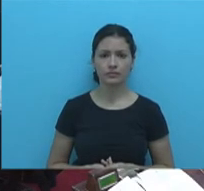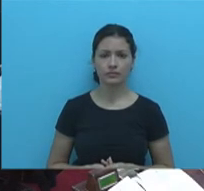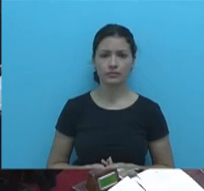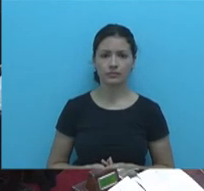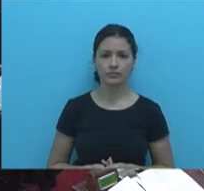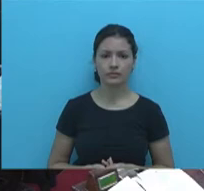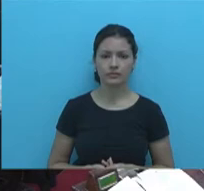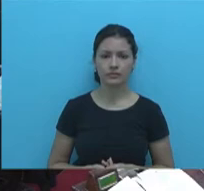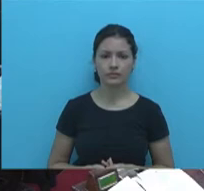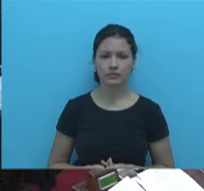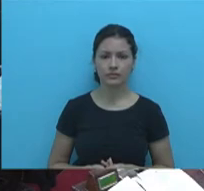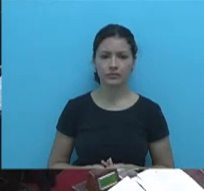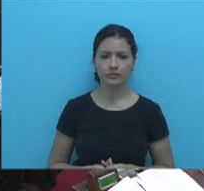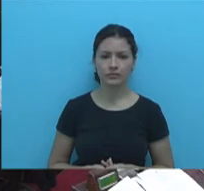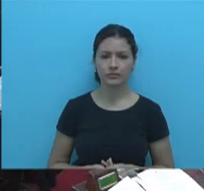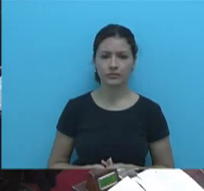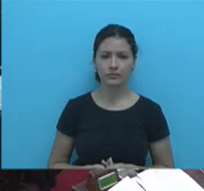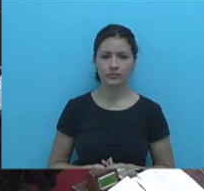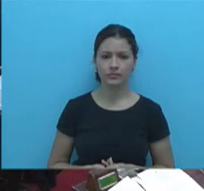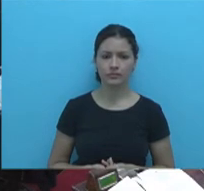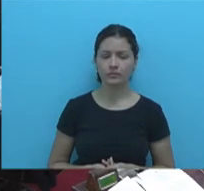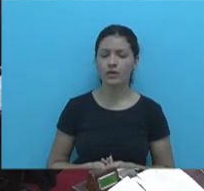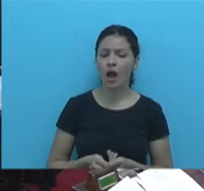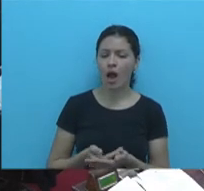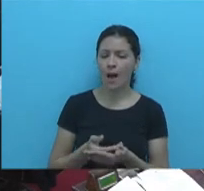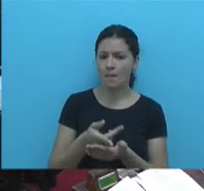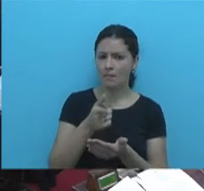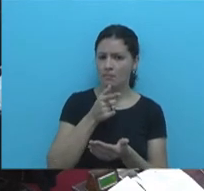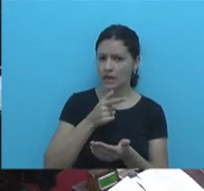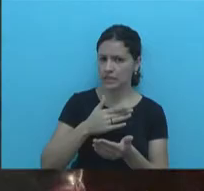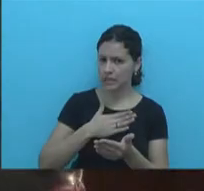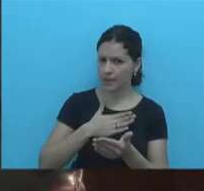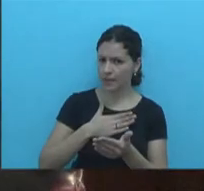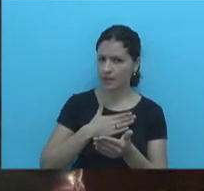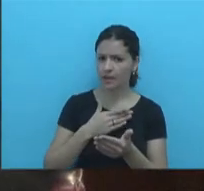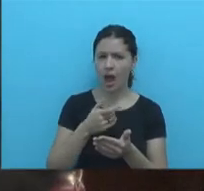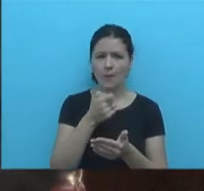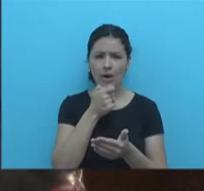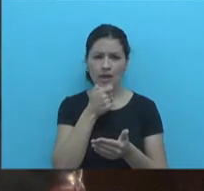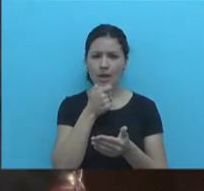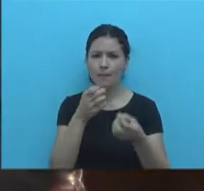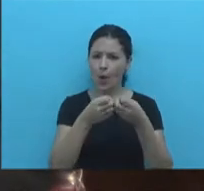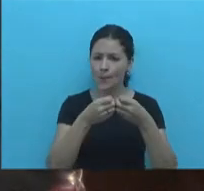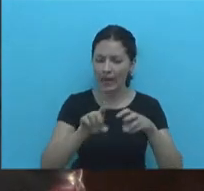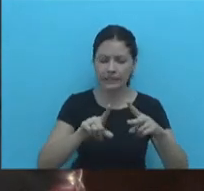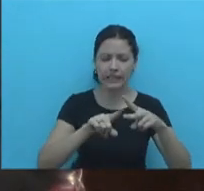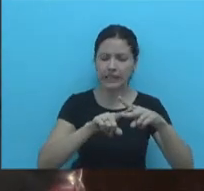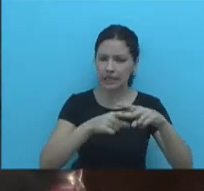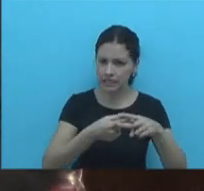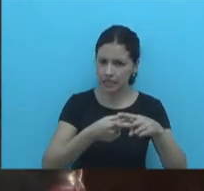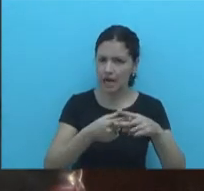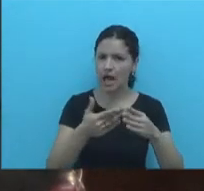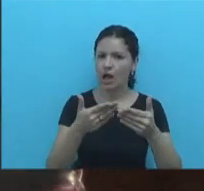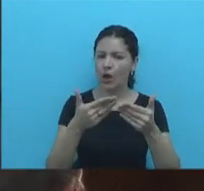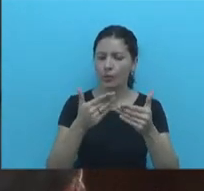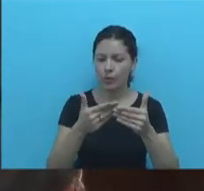También se pueda elegir, decidir en qué momento no asistir más, o una vez que se crea finalizado,